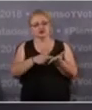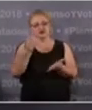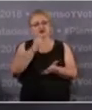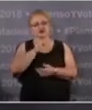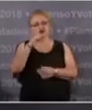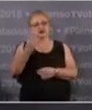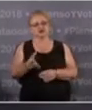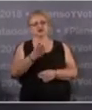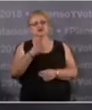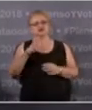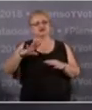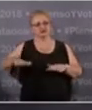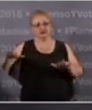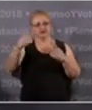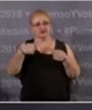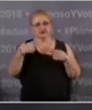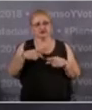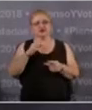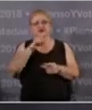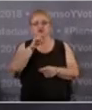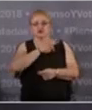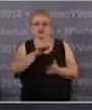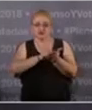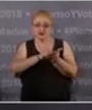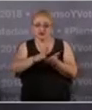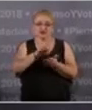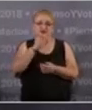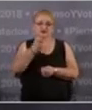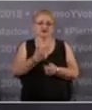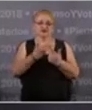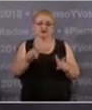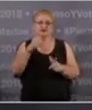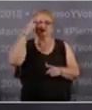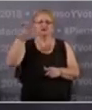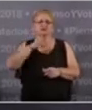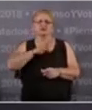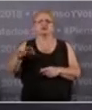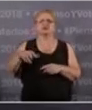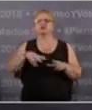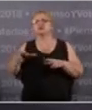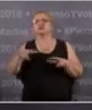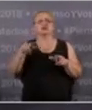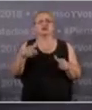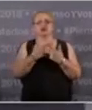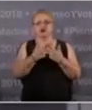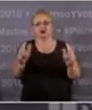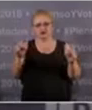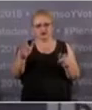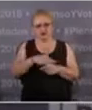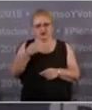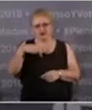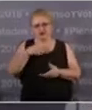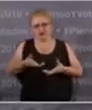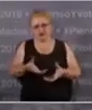los ciudadanos la posibilidad, ese derecho, esa libertad para transitar con seguridad por nuestras calles. Muchas